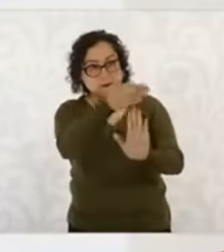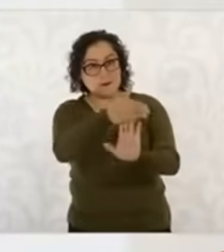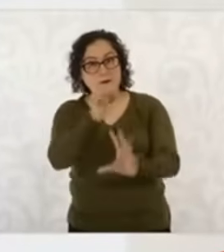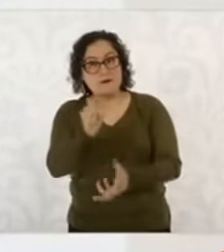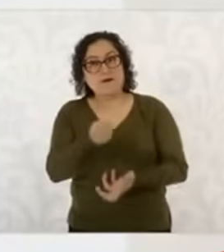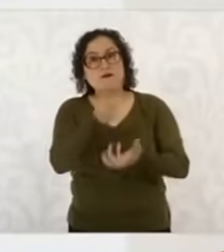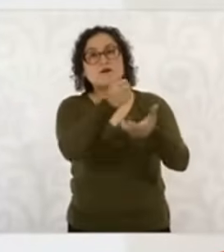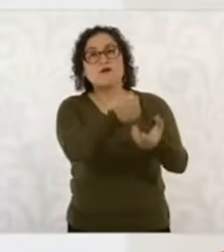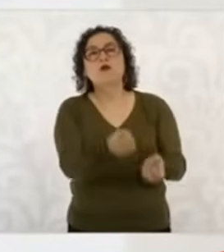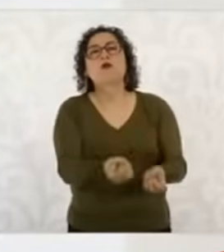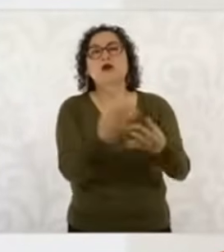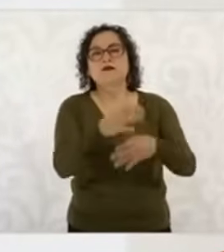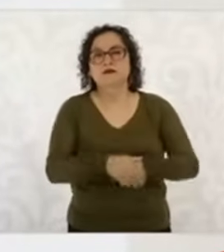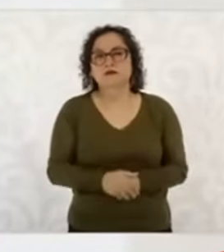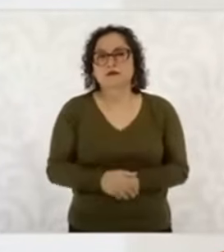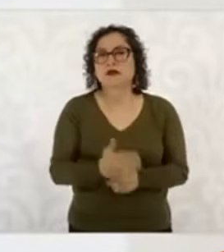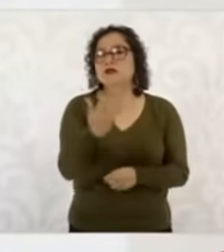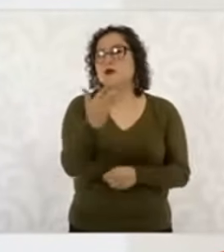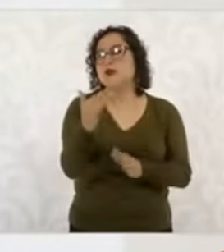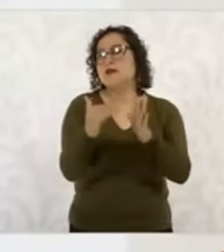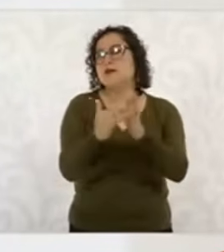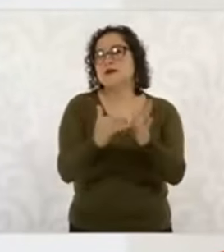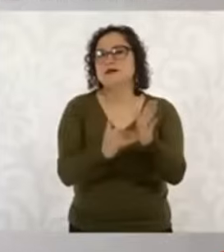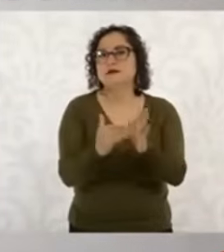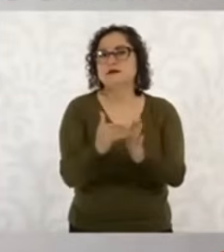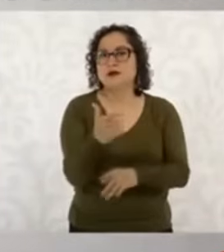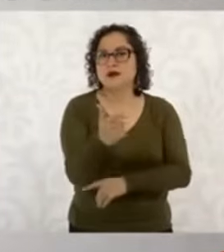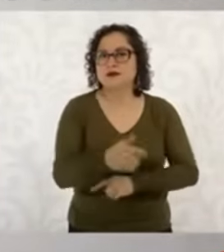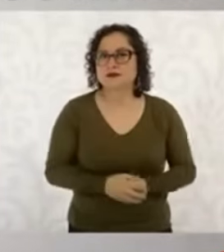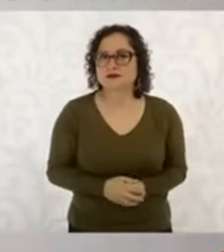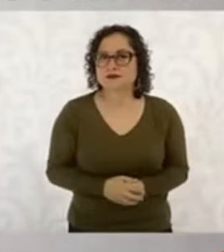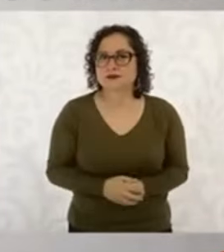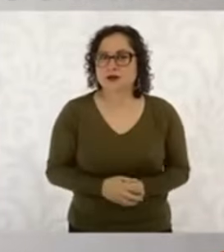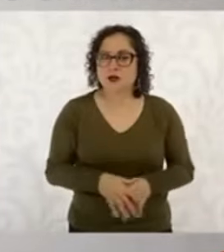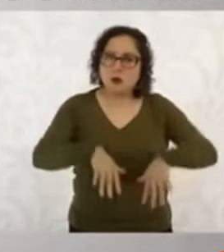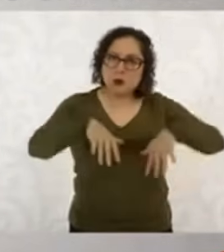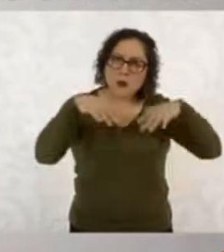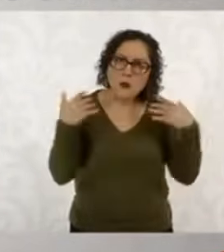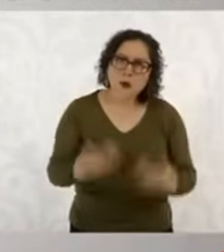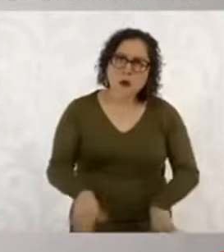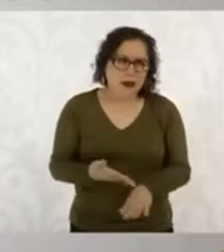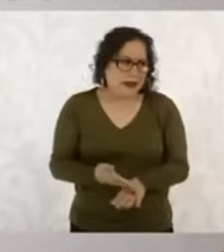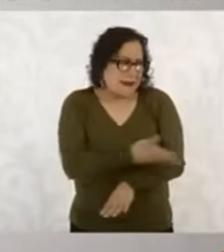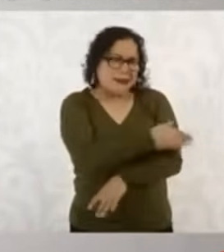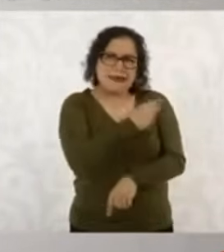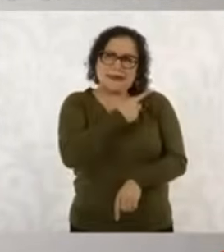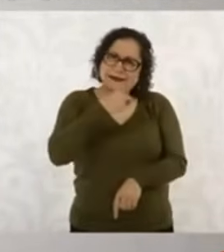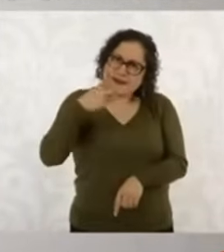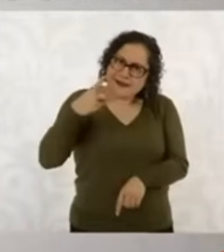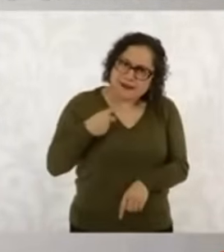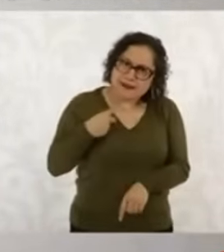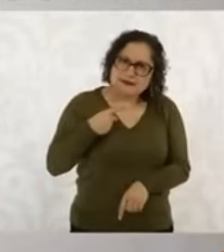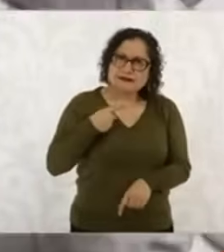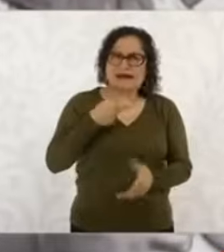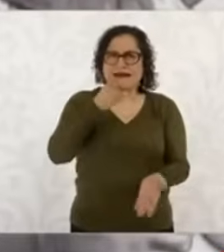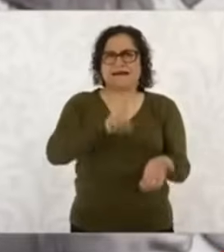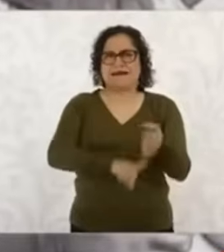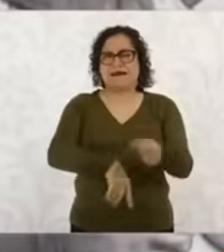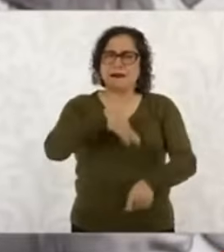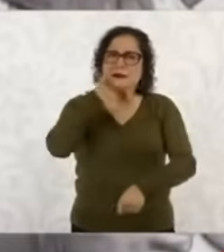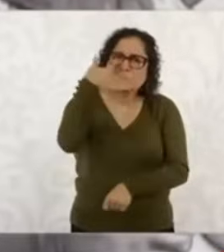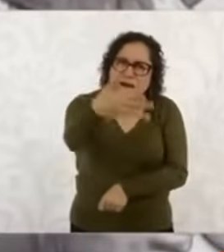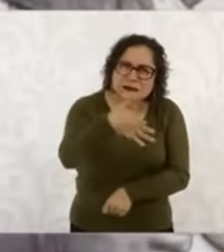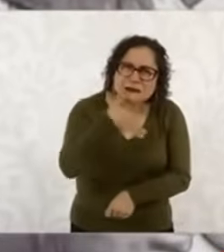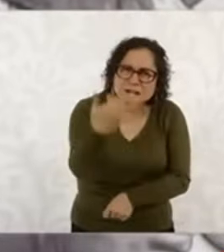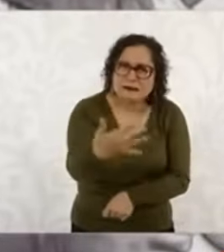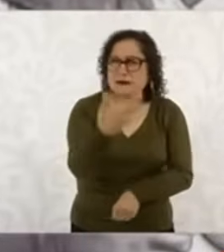Fíjense nada más. O sea, esa deuda irresponsable, corrupta,